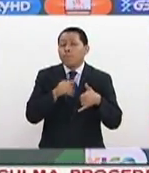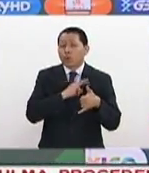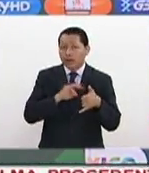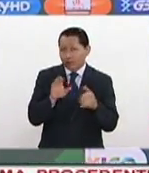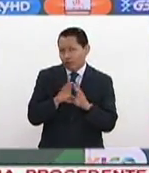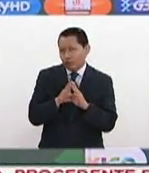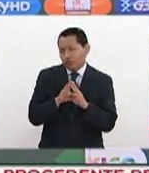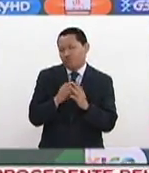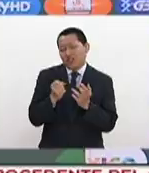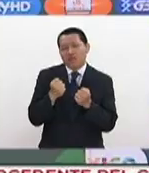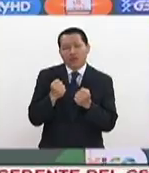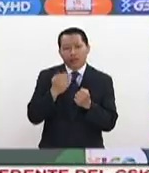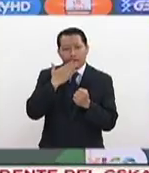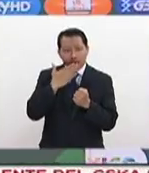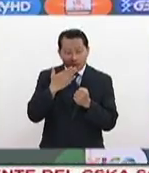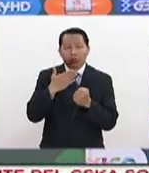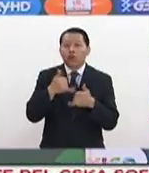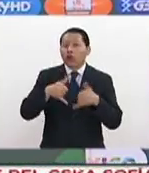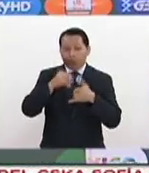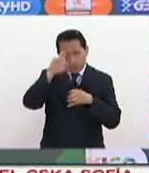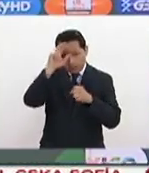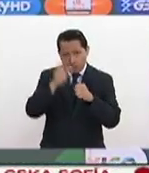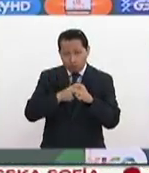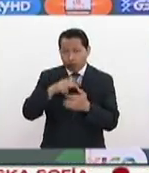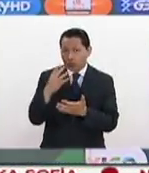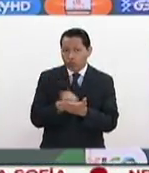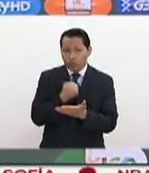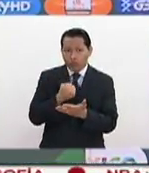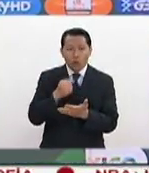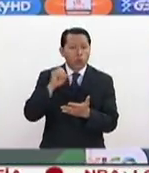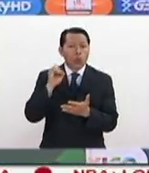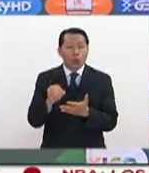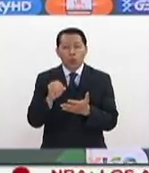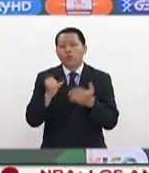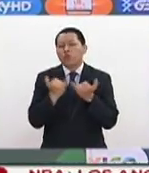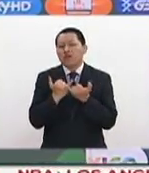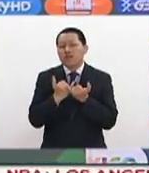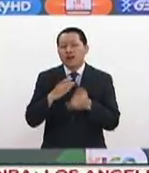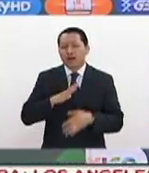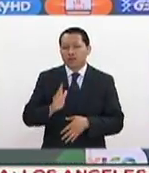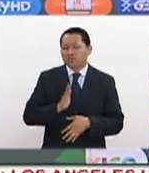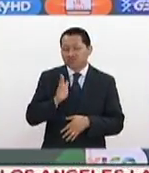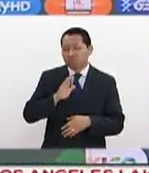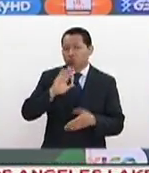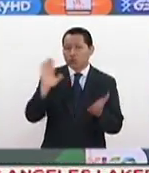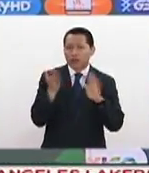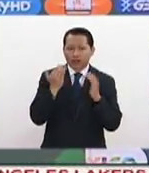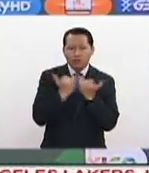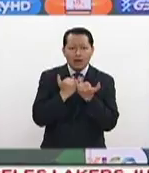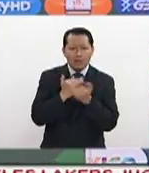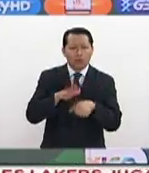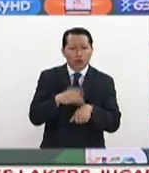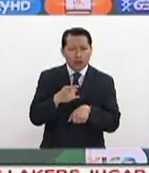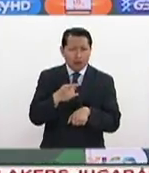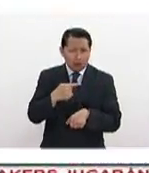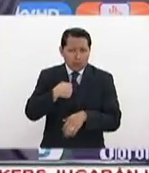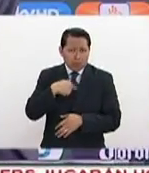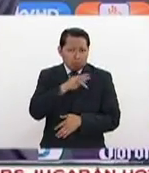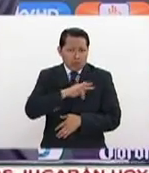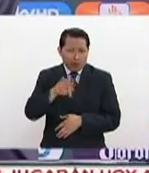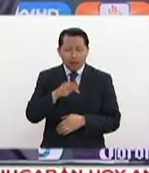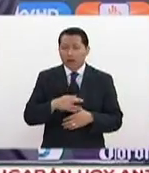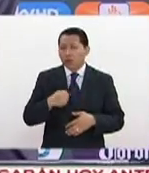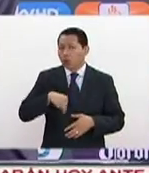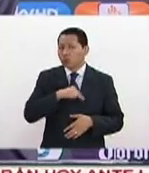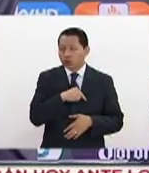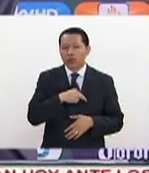de alto nivel, Copa Europea y ganarlo, o las grandes sorpresas en los mundiales, y por qué no podemos ser nosotros. En